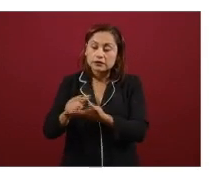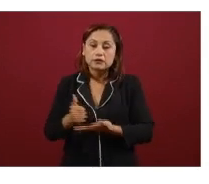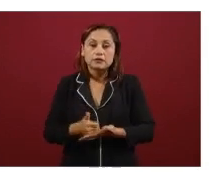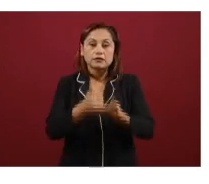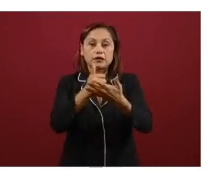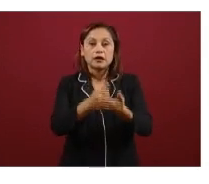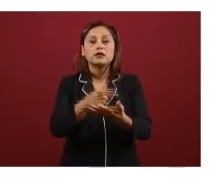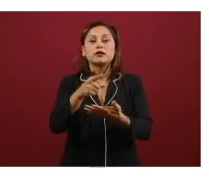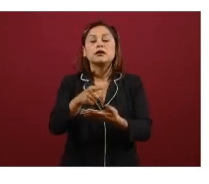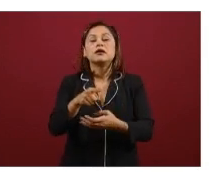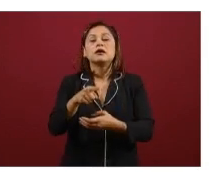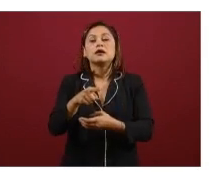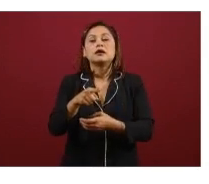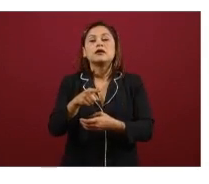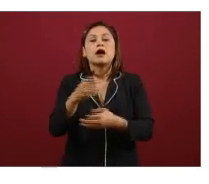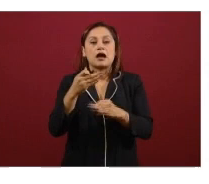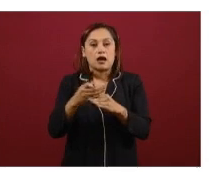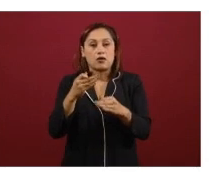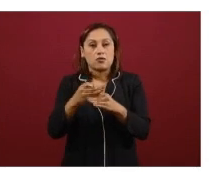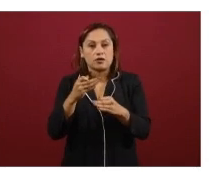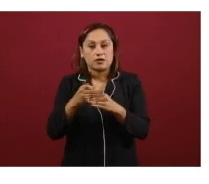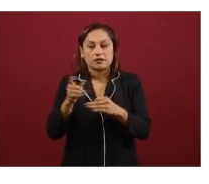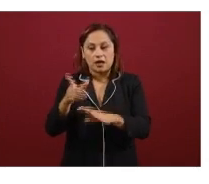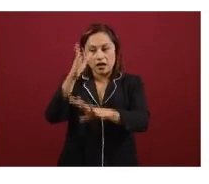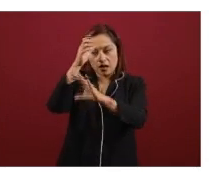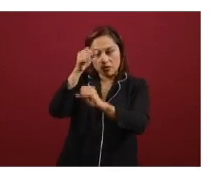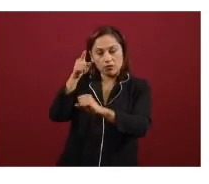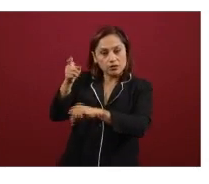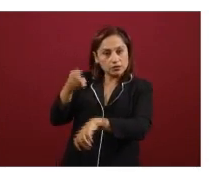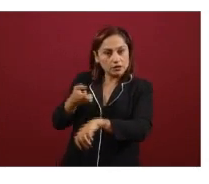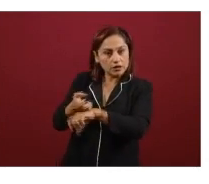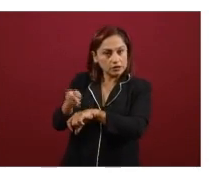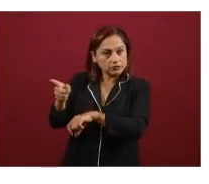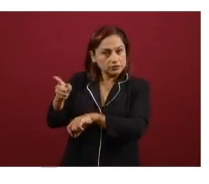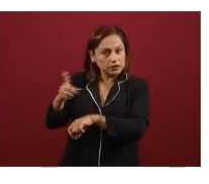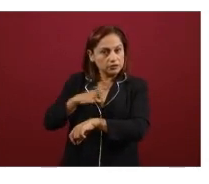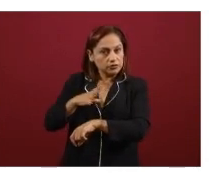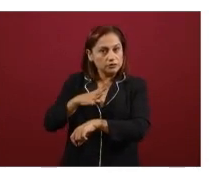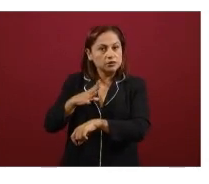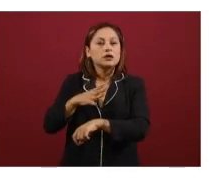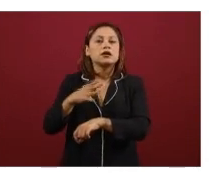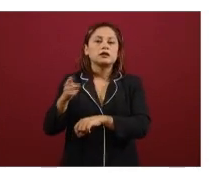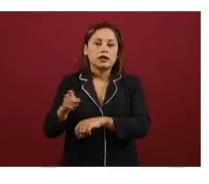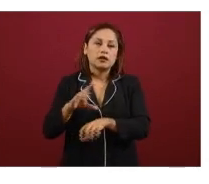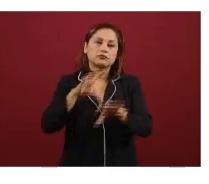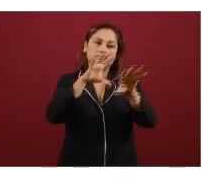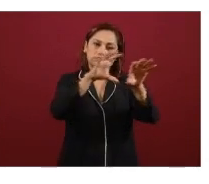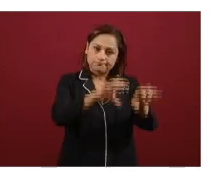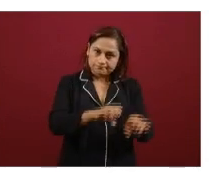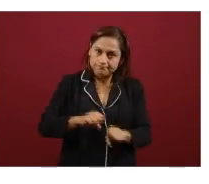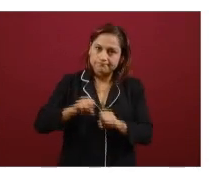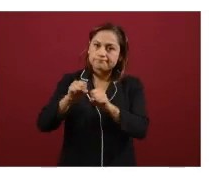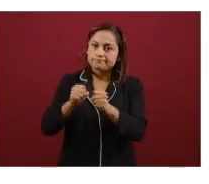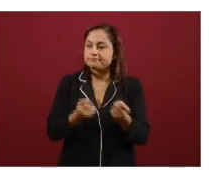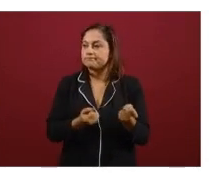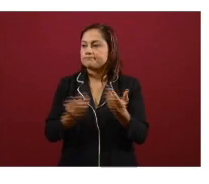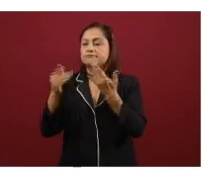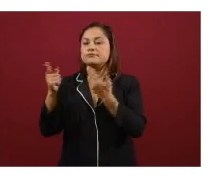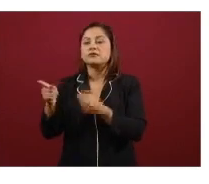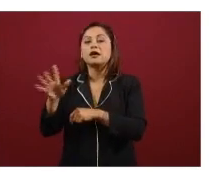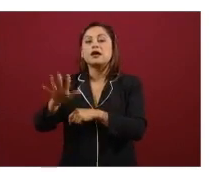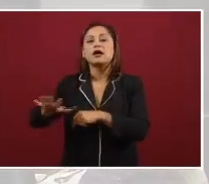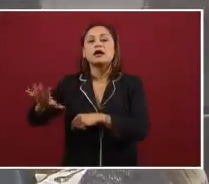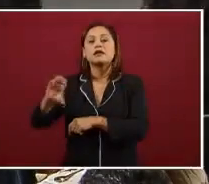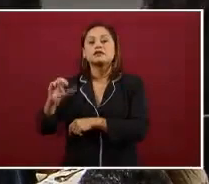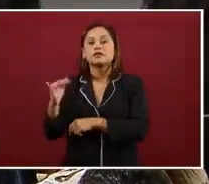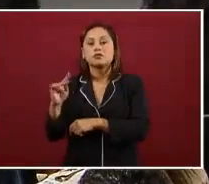Estado para ir por ella y llevárnoslos a los astilleros de nosotros, ahí mismo en Chetumal, para repararla